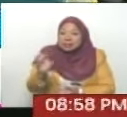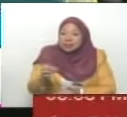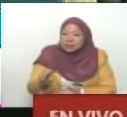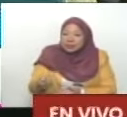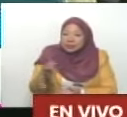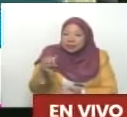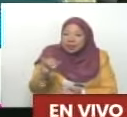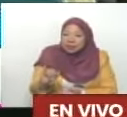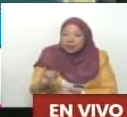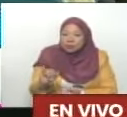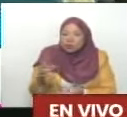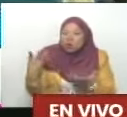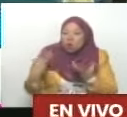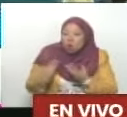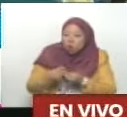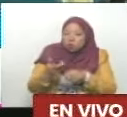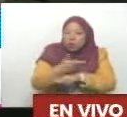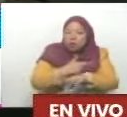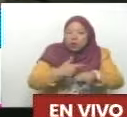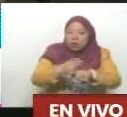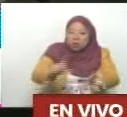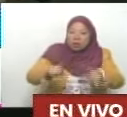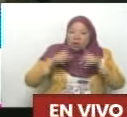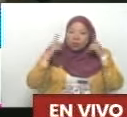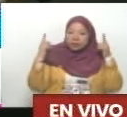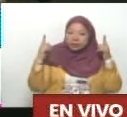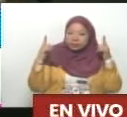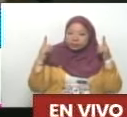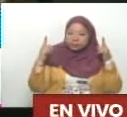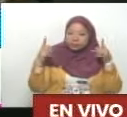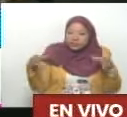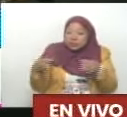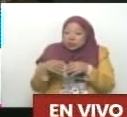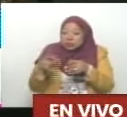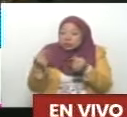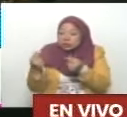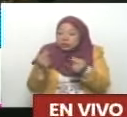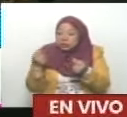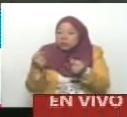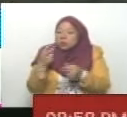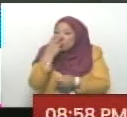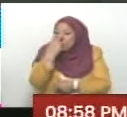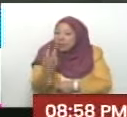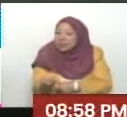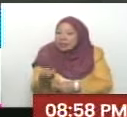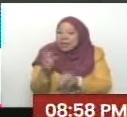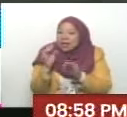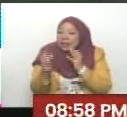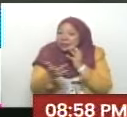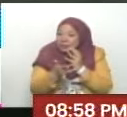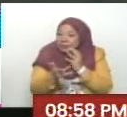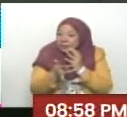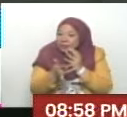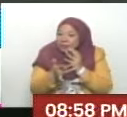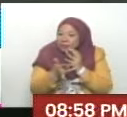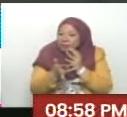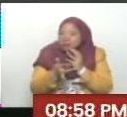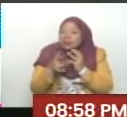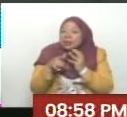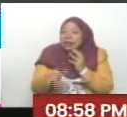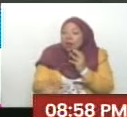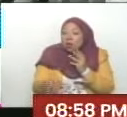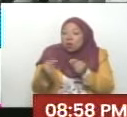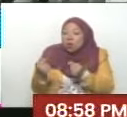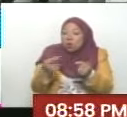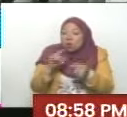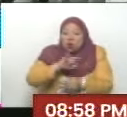La Guaira, con José Alejandro Terán y todo el equipo económico, a trabajar la visita técnica a la zona económica especial de Shenzhen, las universidades